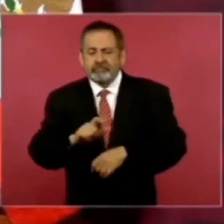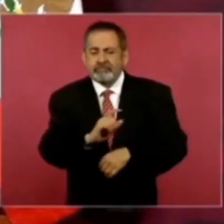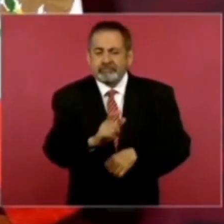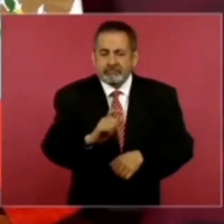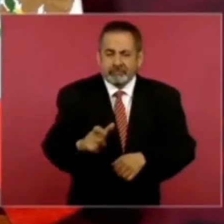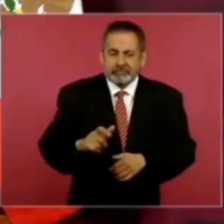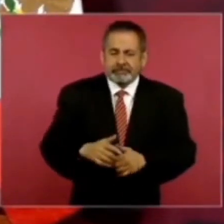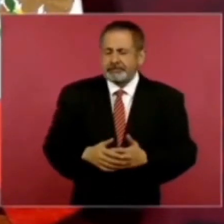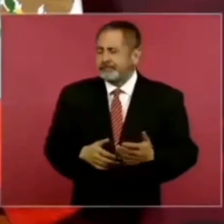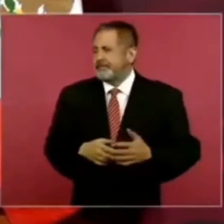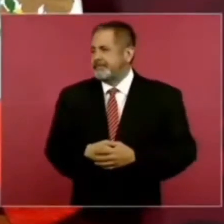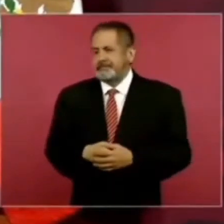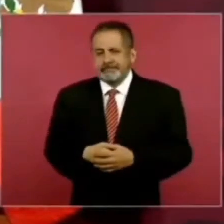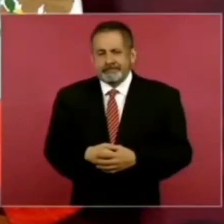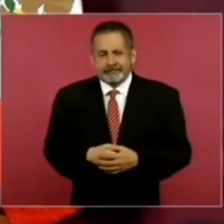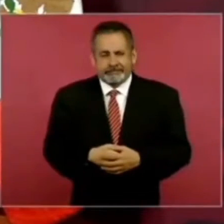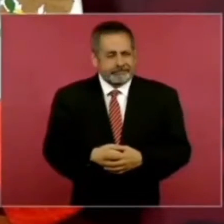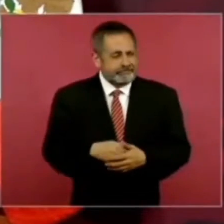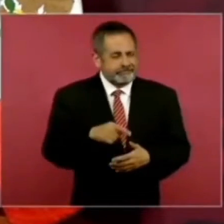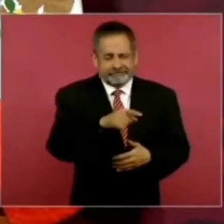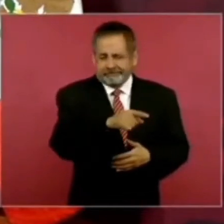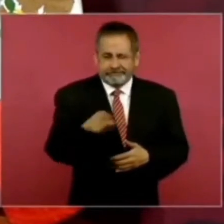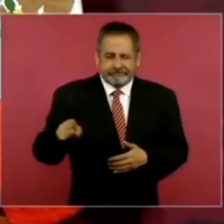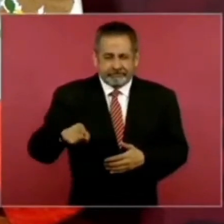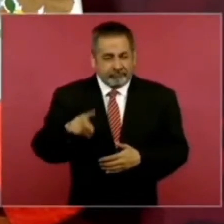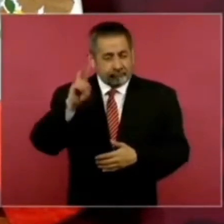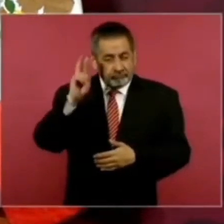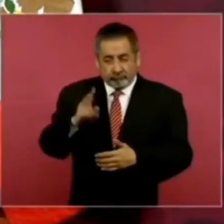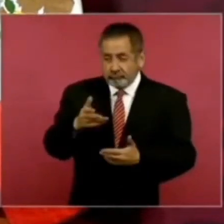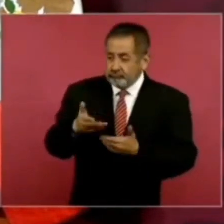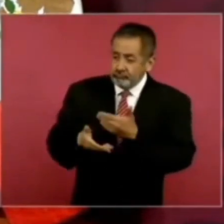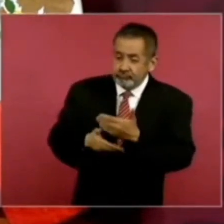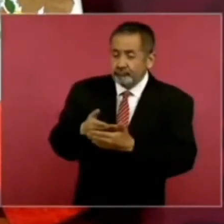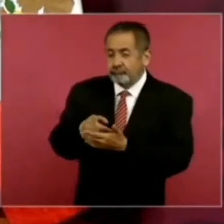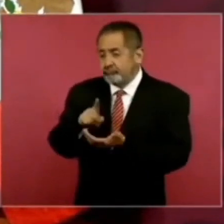trabajo llamarles servidores públicos.